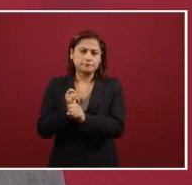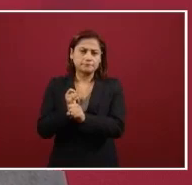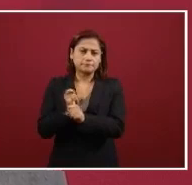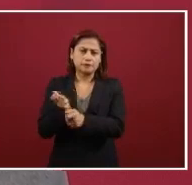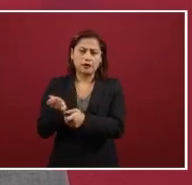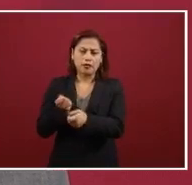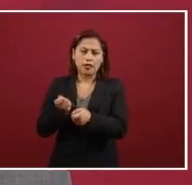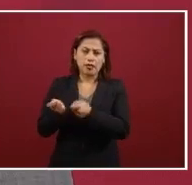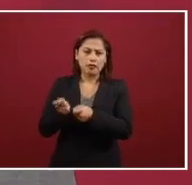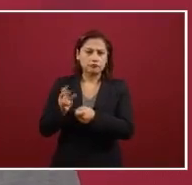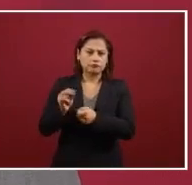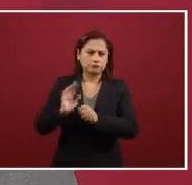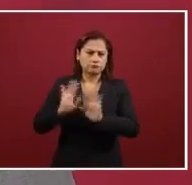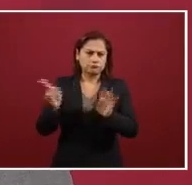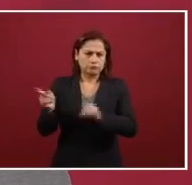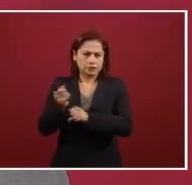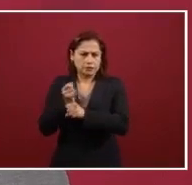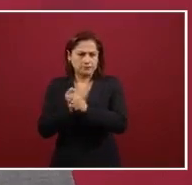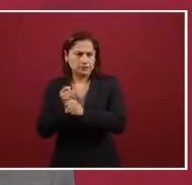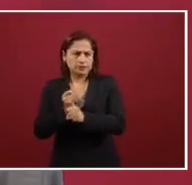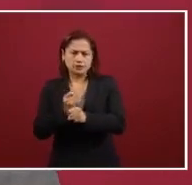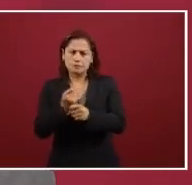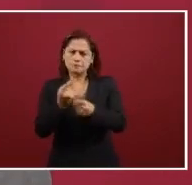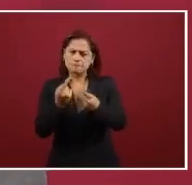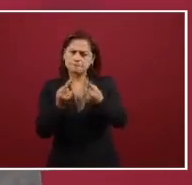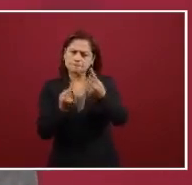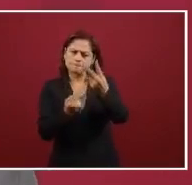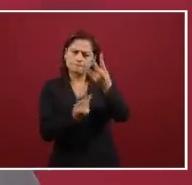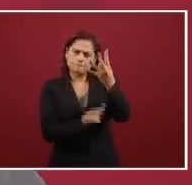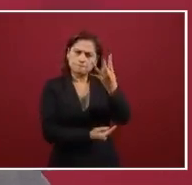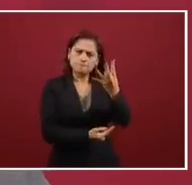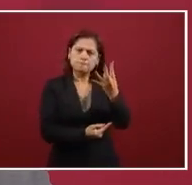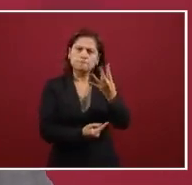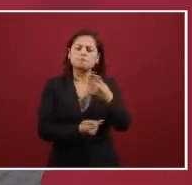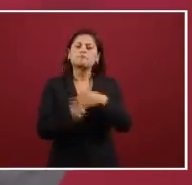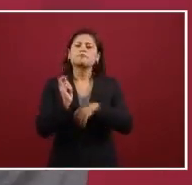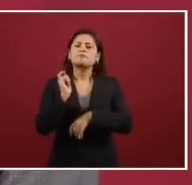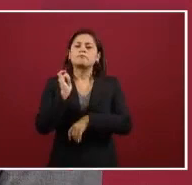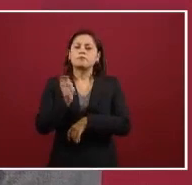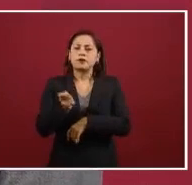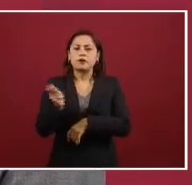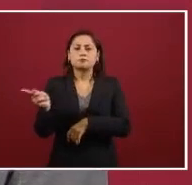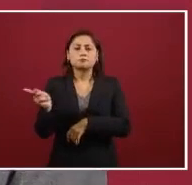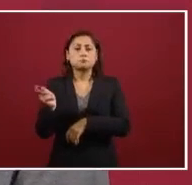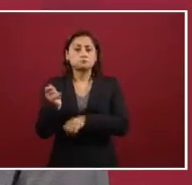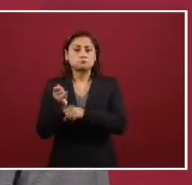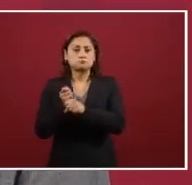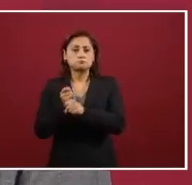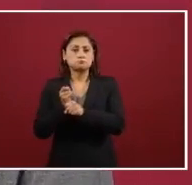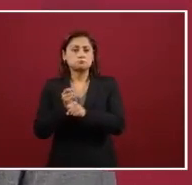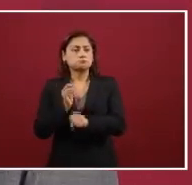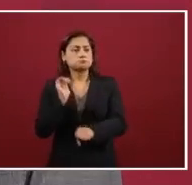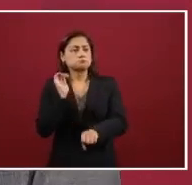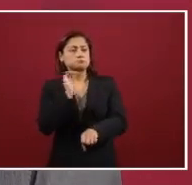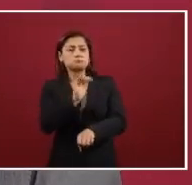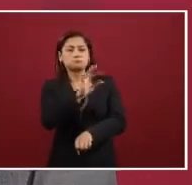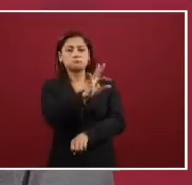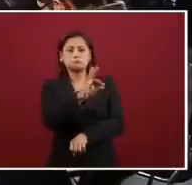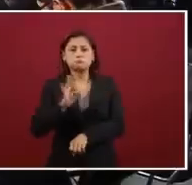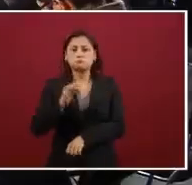todos los que puedan estar implicados. Se llama declarar, ese es el procedimiento, y